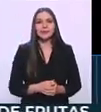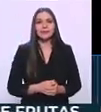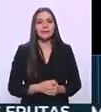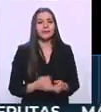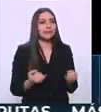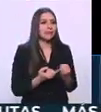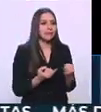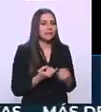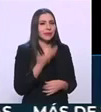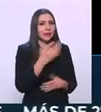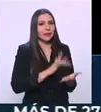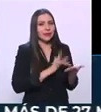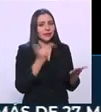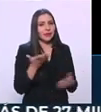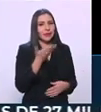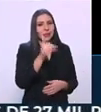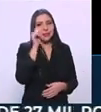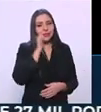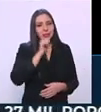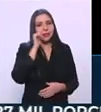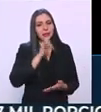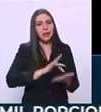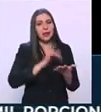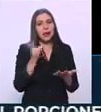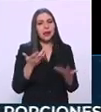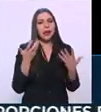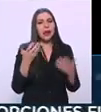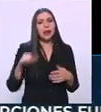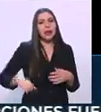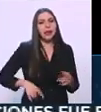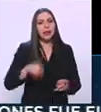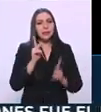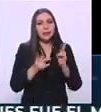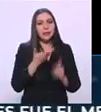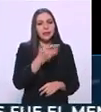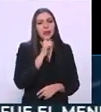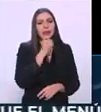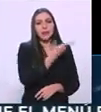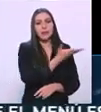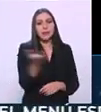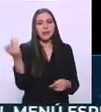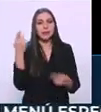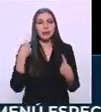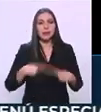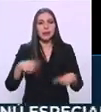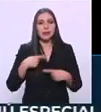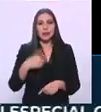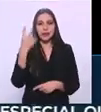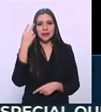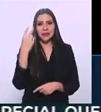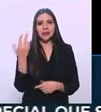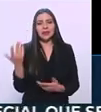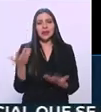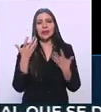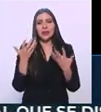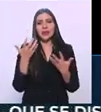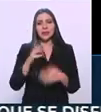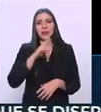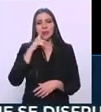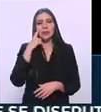a ti, siempre gracias, con todo interés siempre de platicar contigo y con todo tu auditorio, y mis mejores deseos